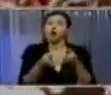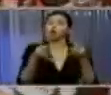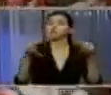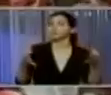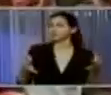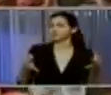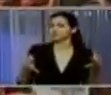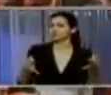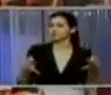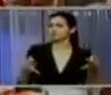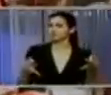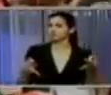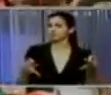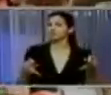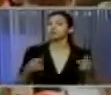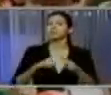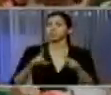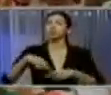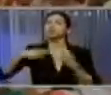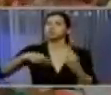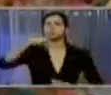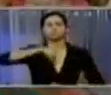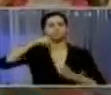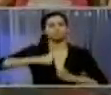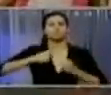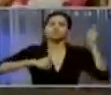no quita lo revolucionario y lo chavista.